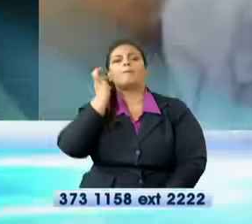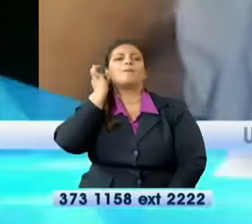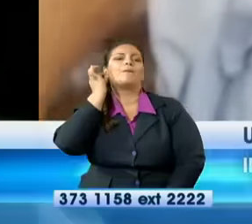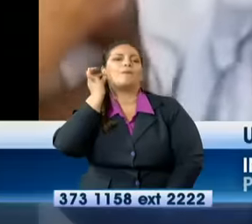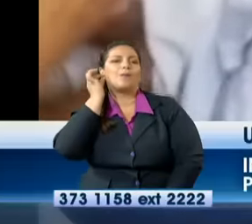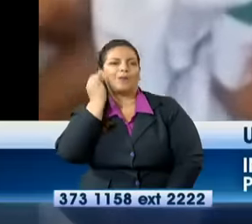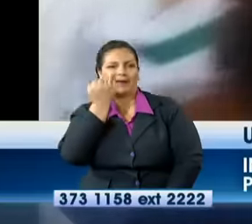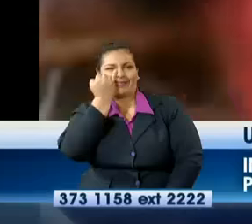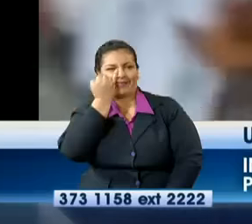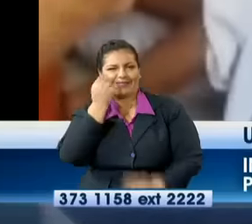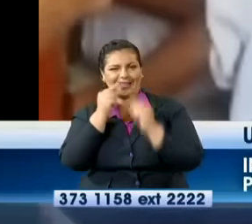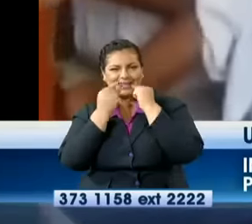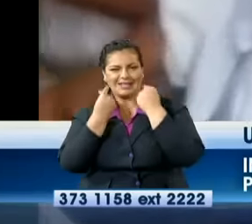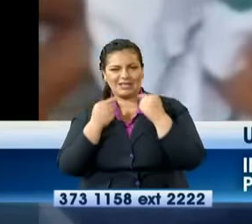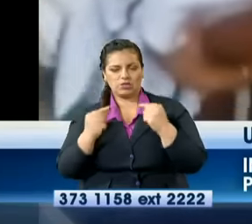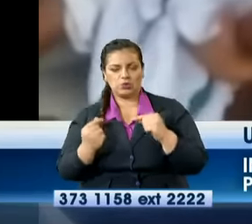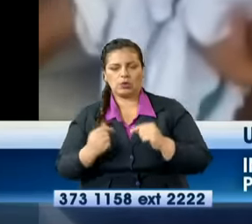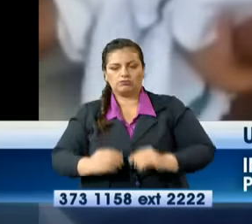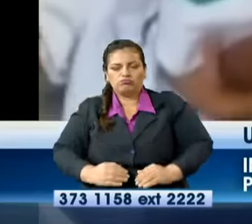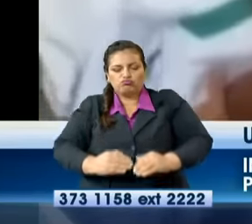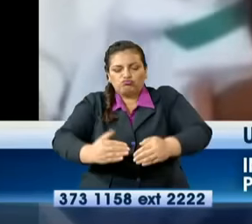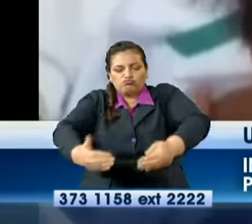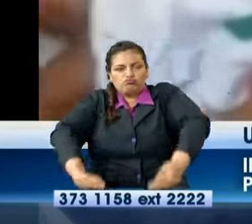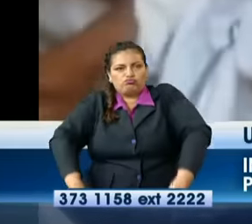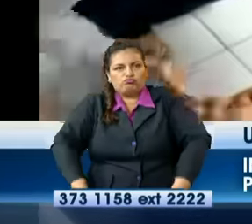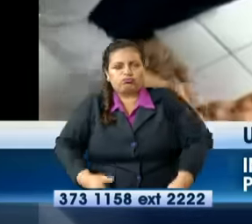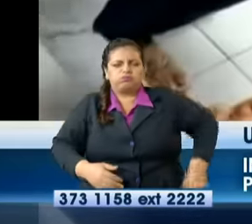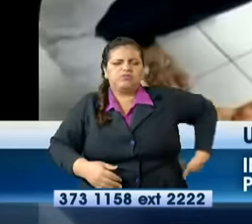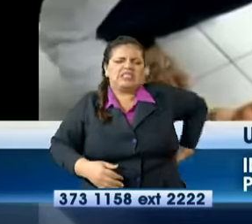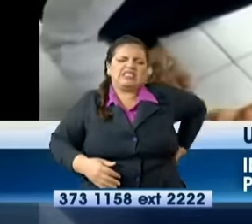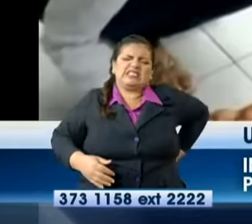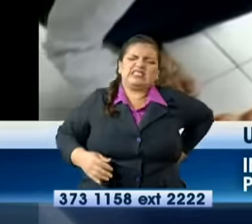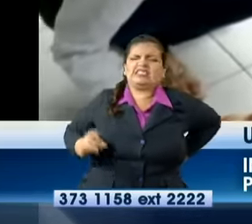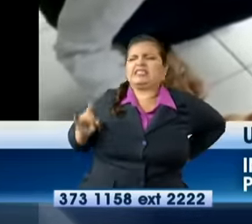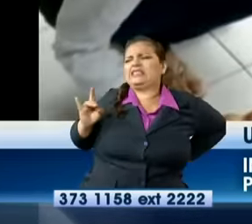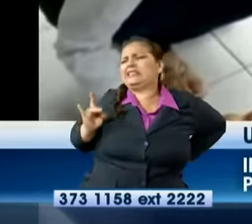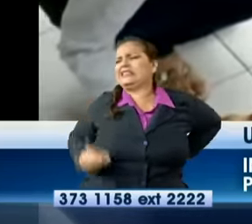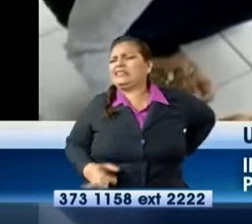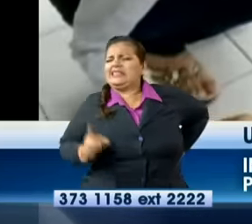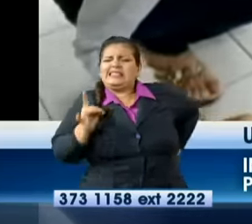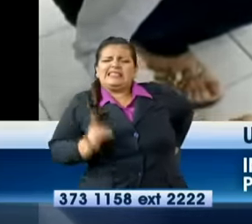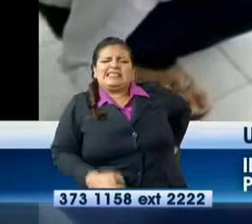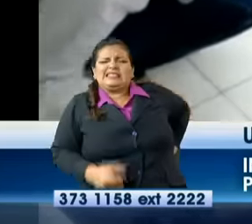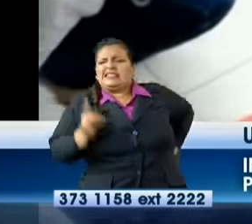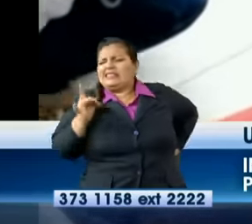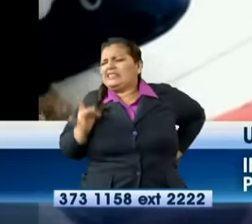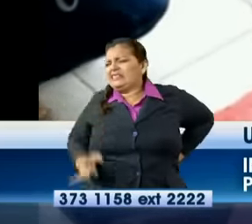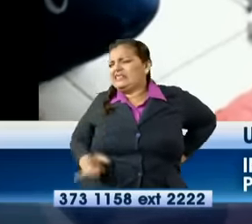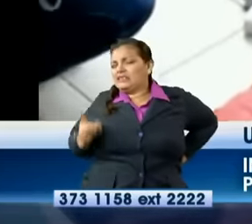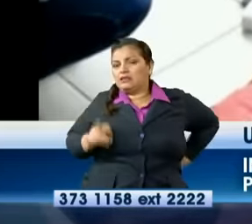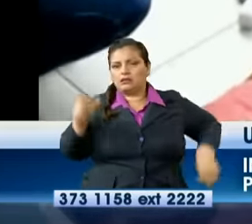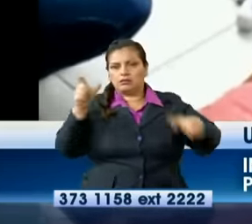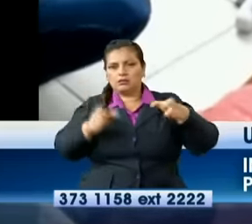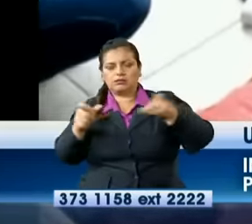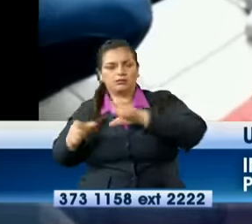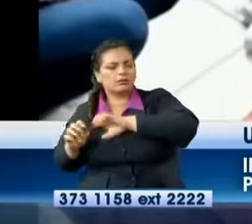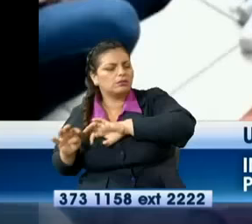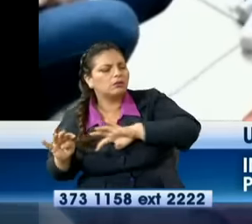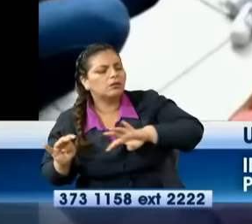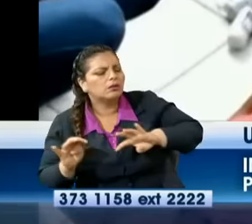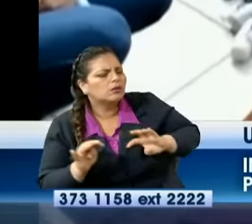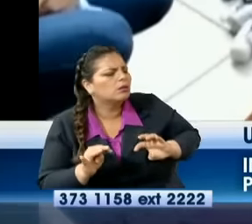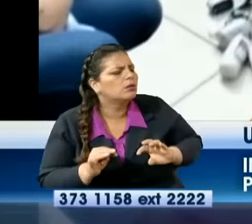niña sobre una vereda, al pie de la institución financiera, en medio del asombro de quienes se encontraban junto a Elia y las personas que transitaban por el